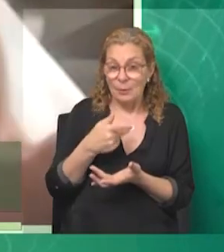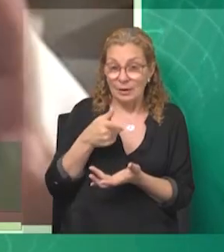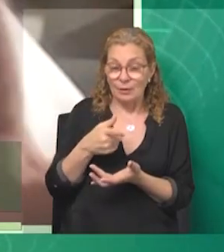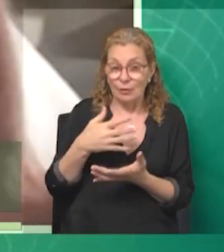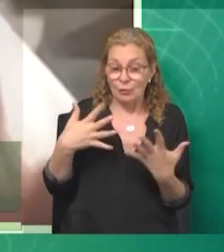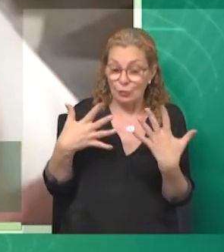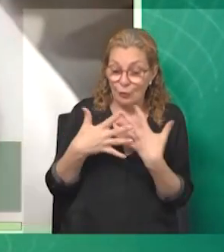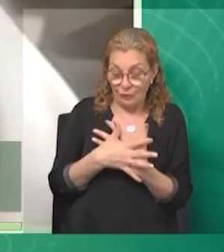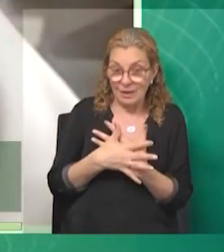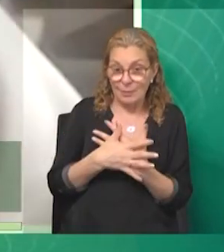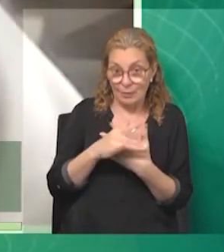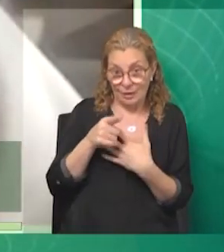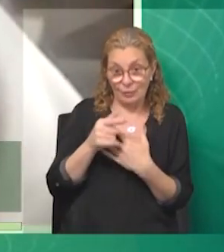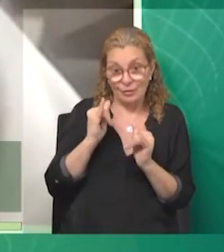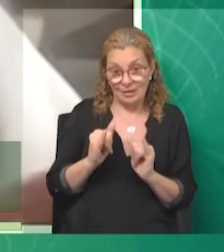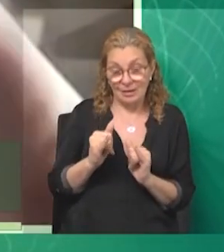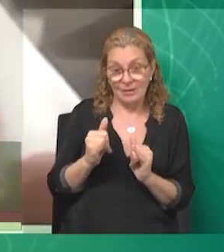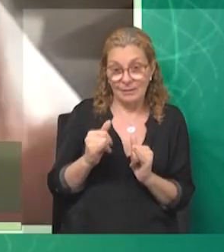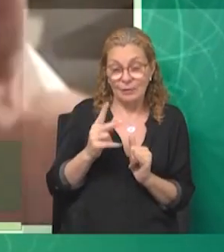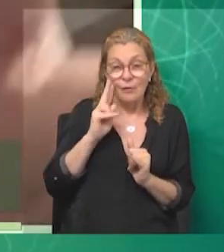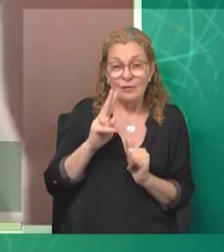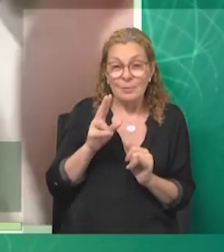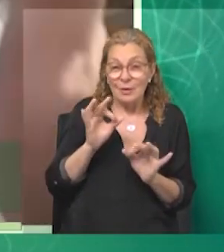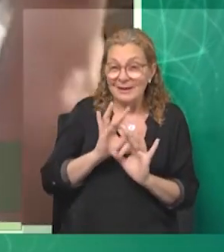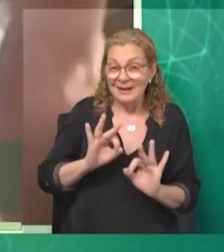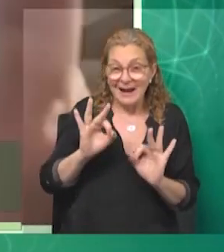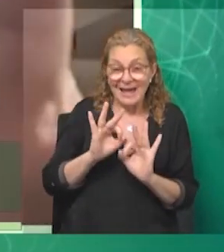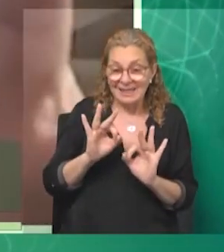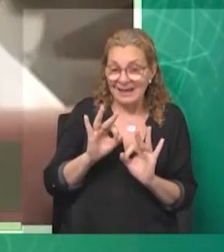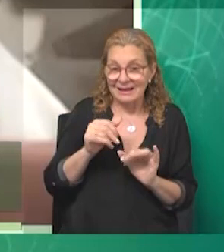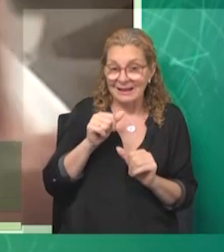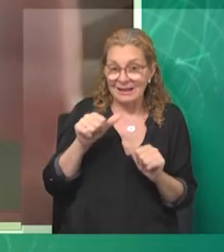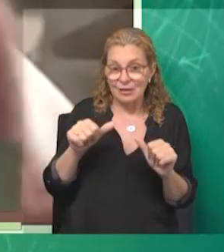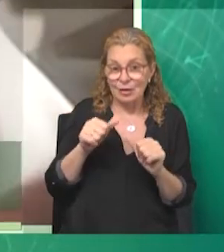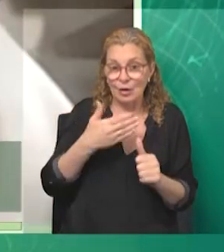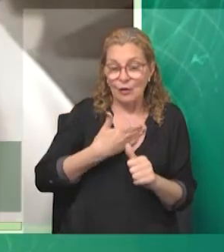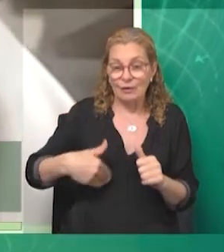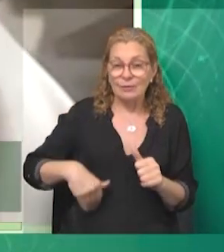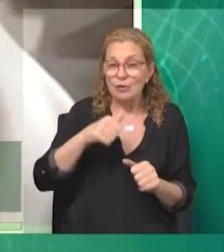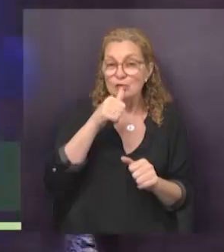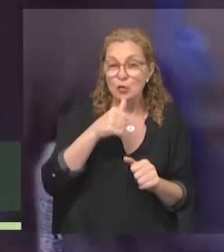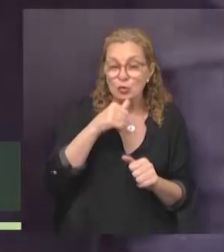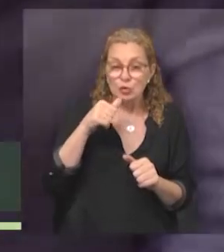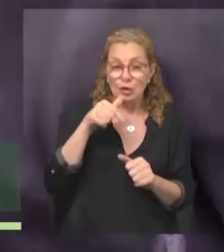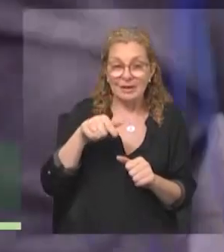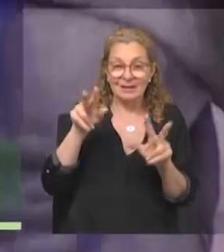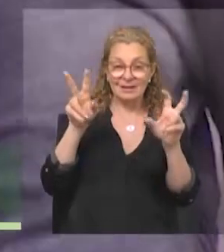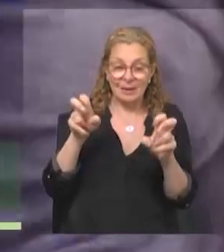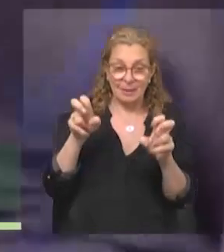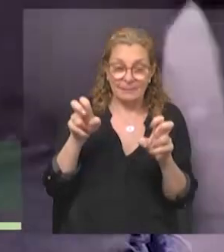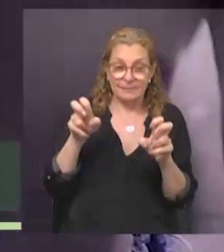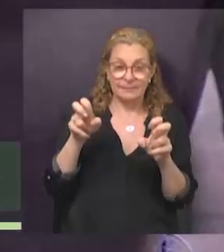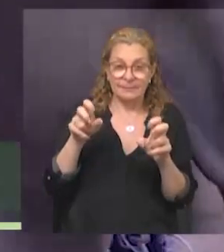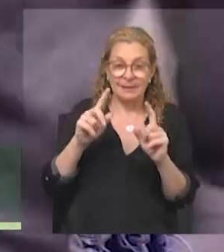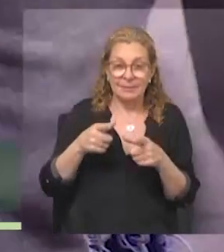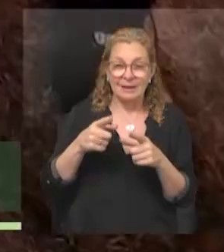sufrimos a eso lo sufrimos y y no vimos ninguna acción concreta del gobierno para solucionar ese tema se